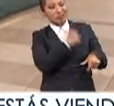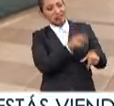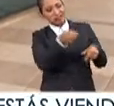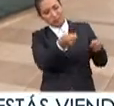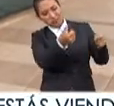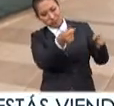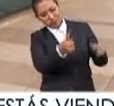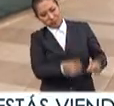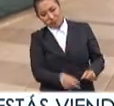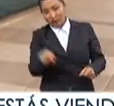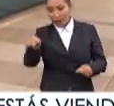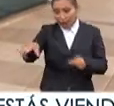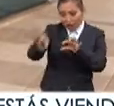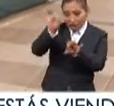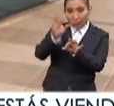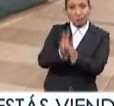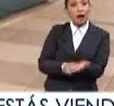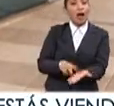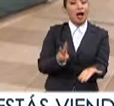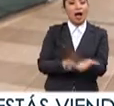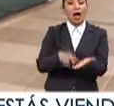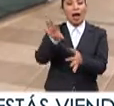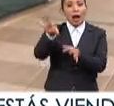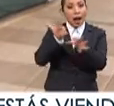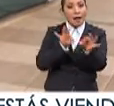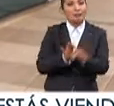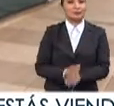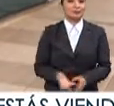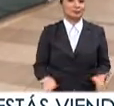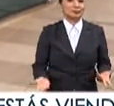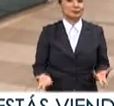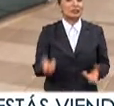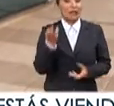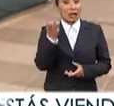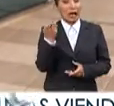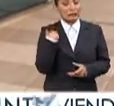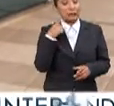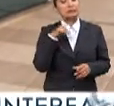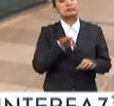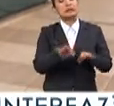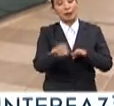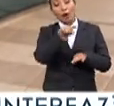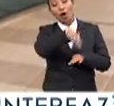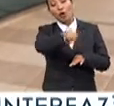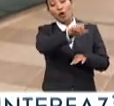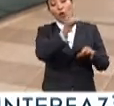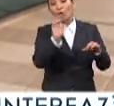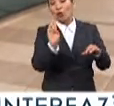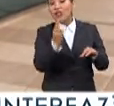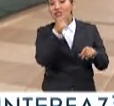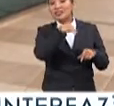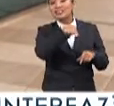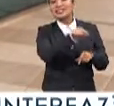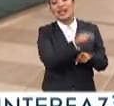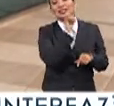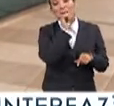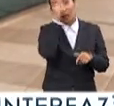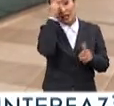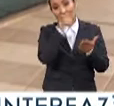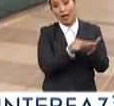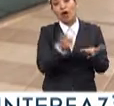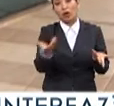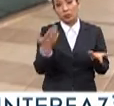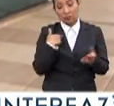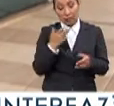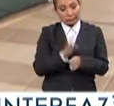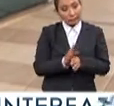la sustancia de lo aleatorio de lo superficial creo que ese es el gran reto que tienen las universidades y también creo que juegan en